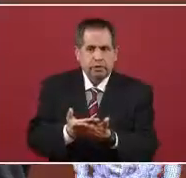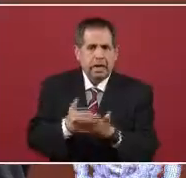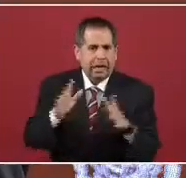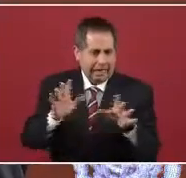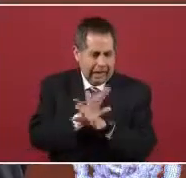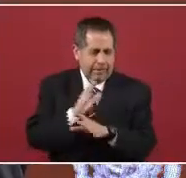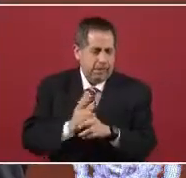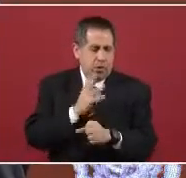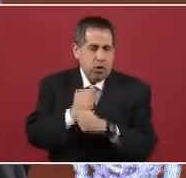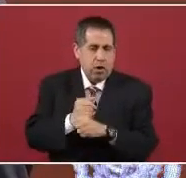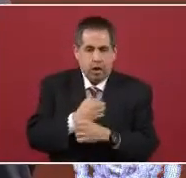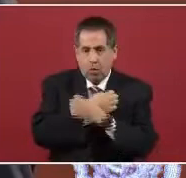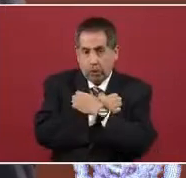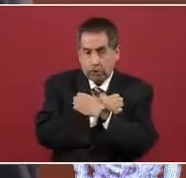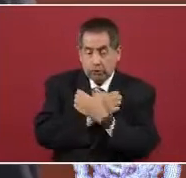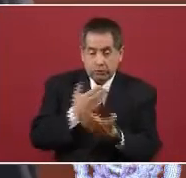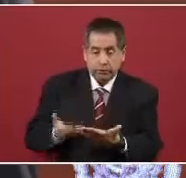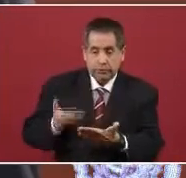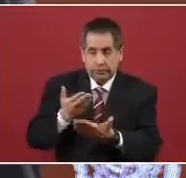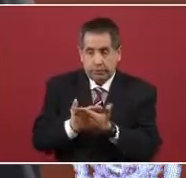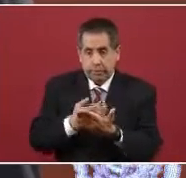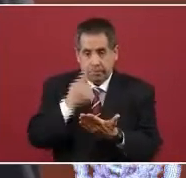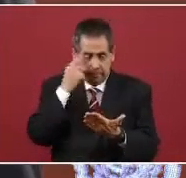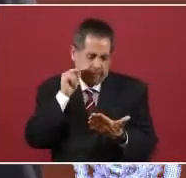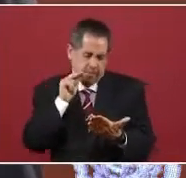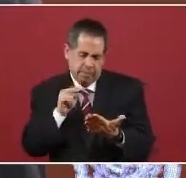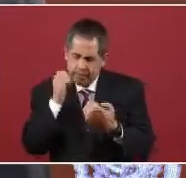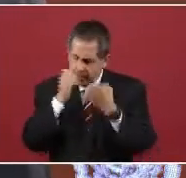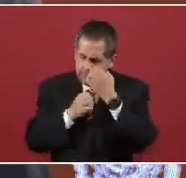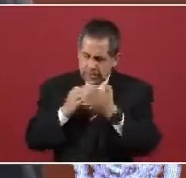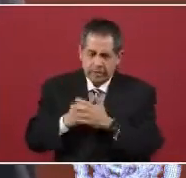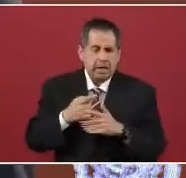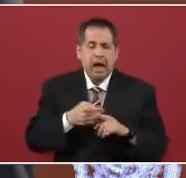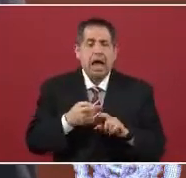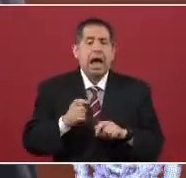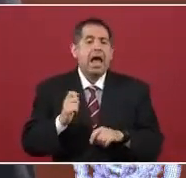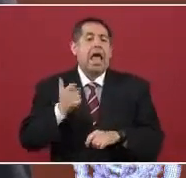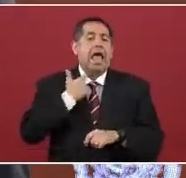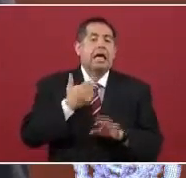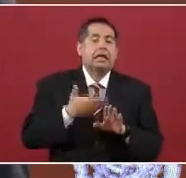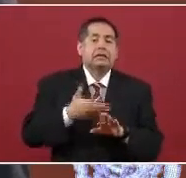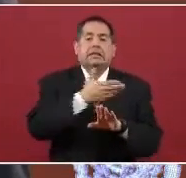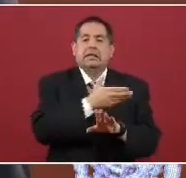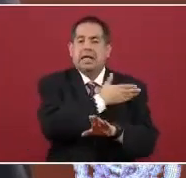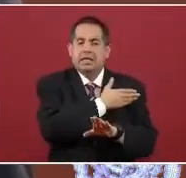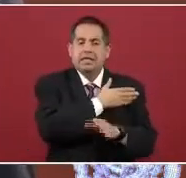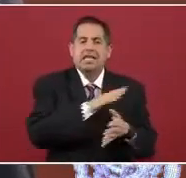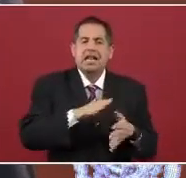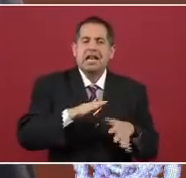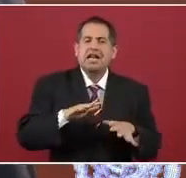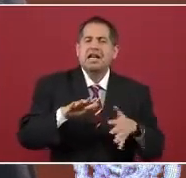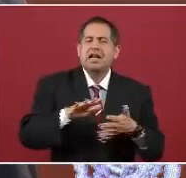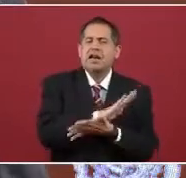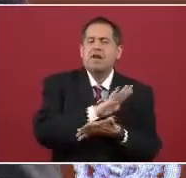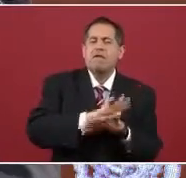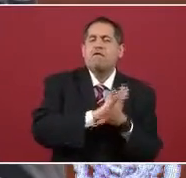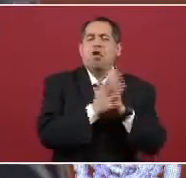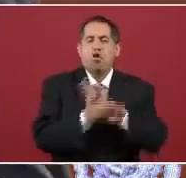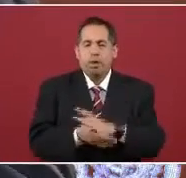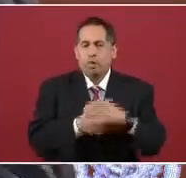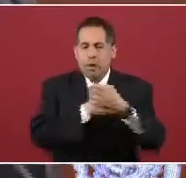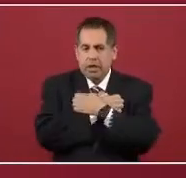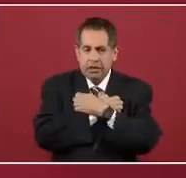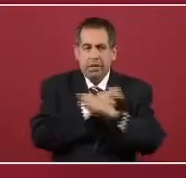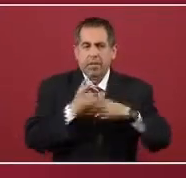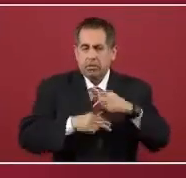reforma para cancelar la mal llamada reforma educativa. Tienen toda